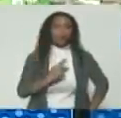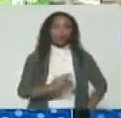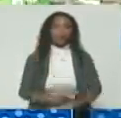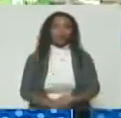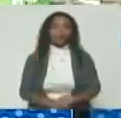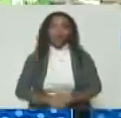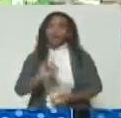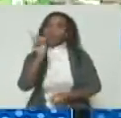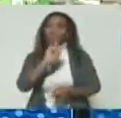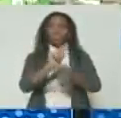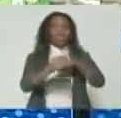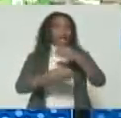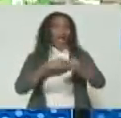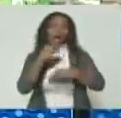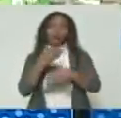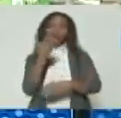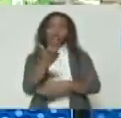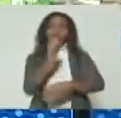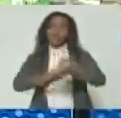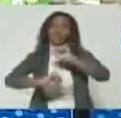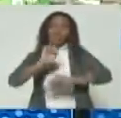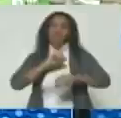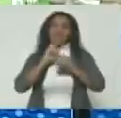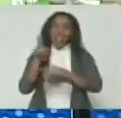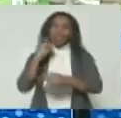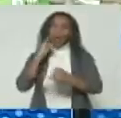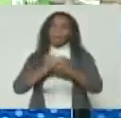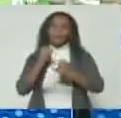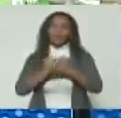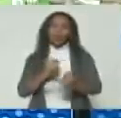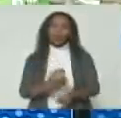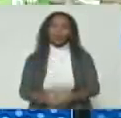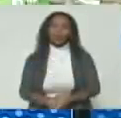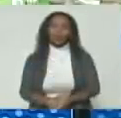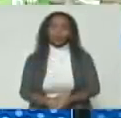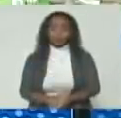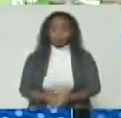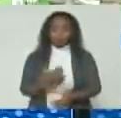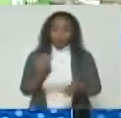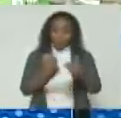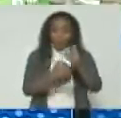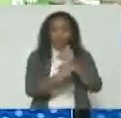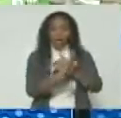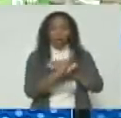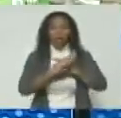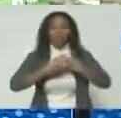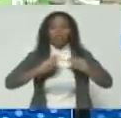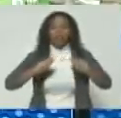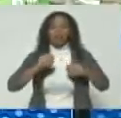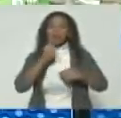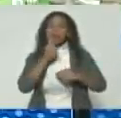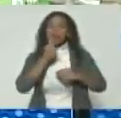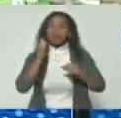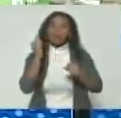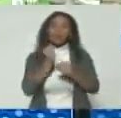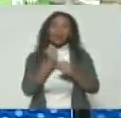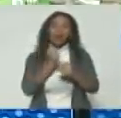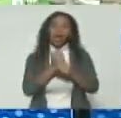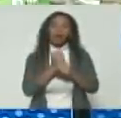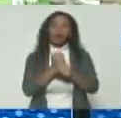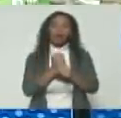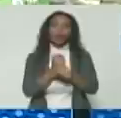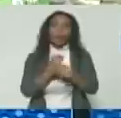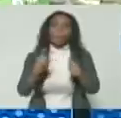No se conviertan ustedes en defensores de esos apellidotes. Y vayamos. La tierra es para quien la trabaja, es